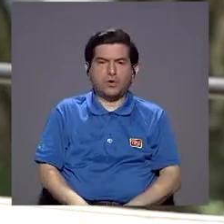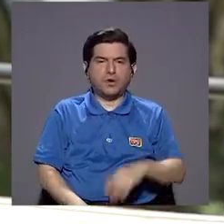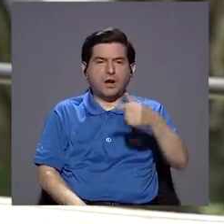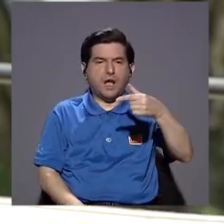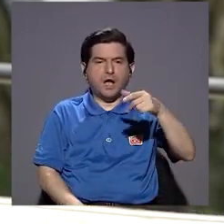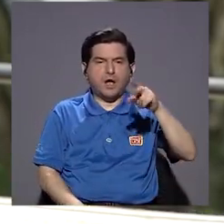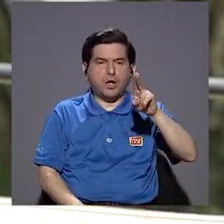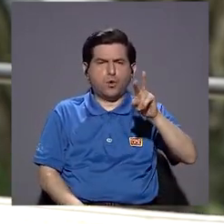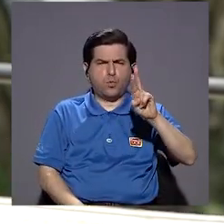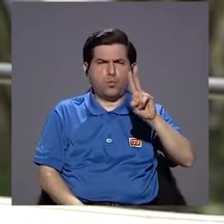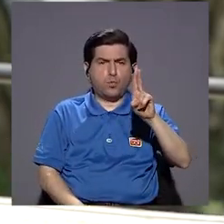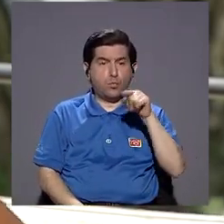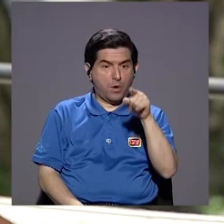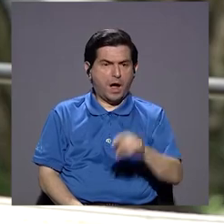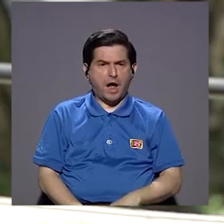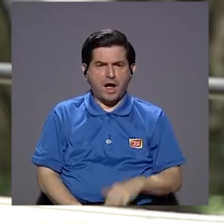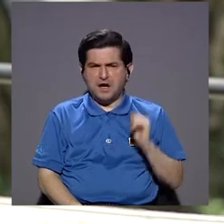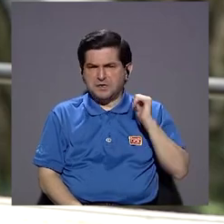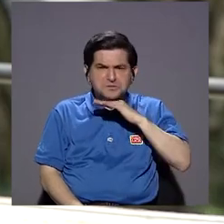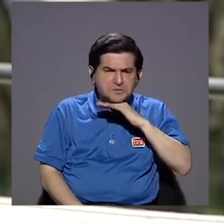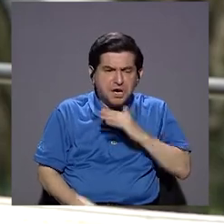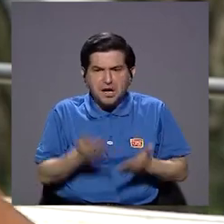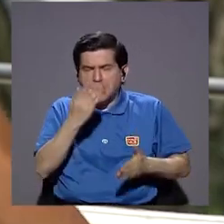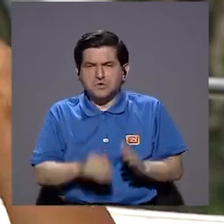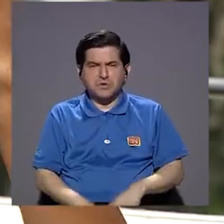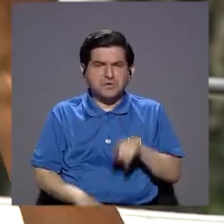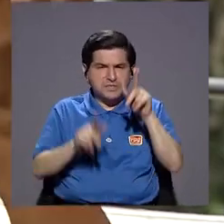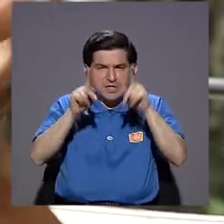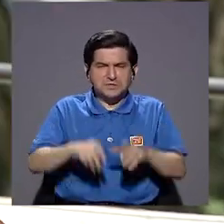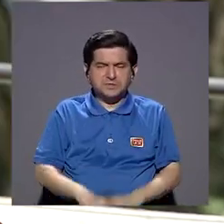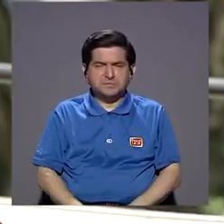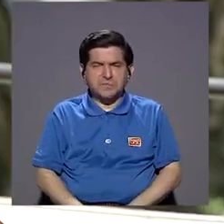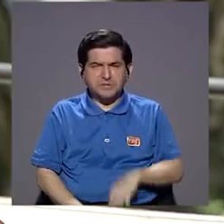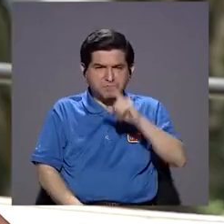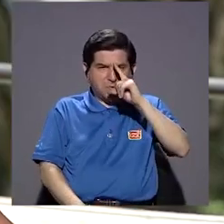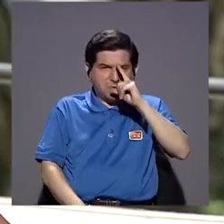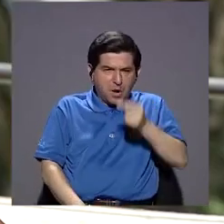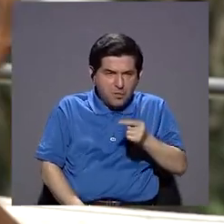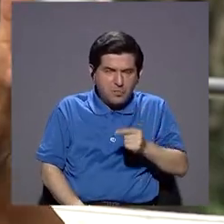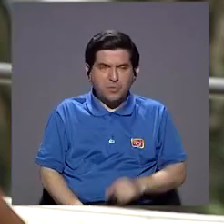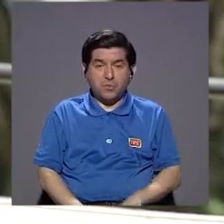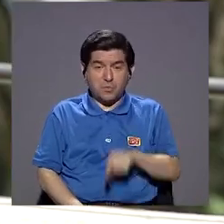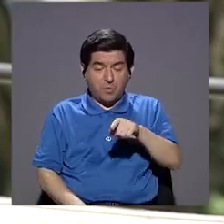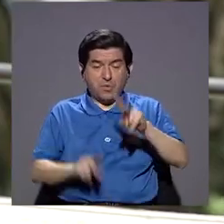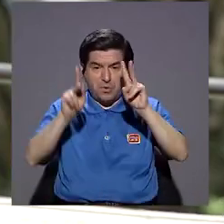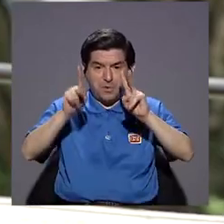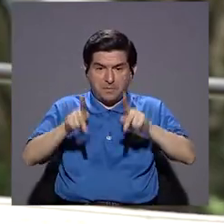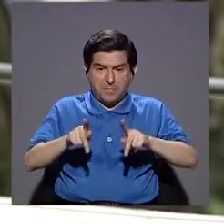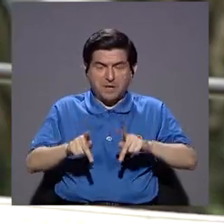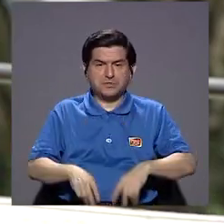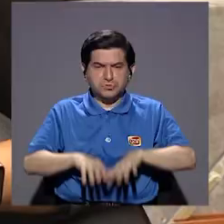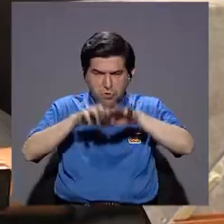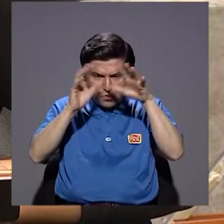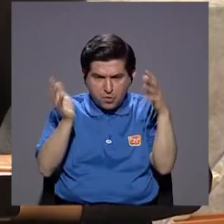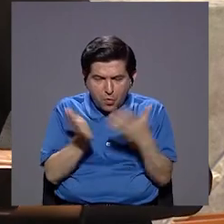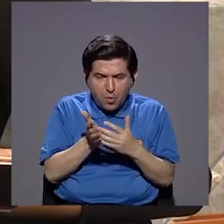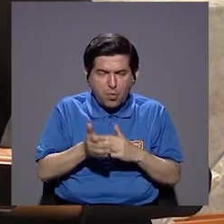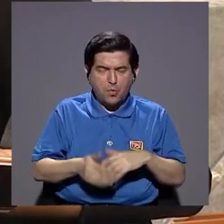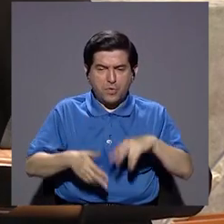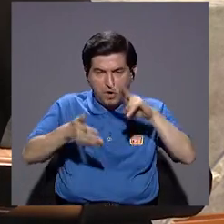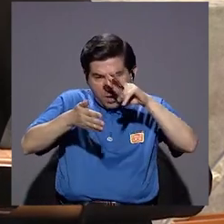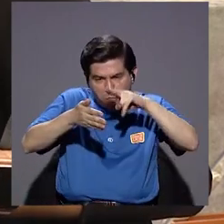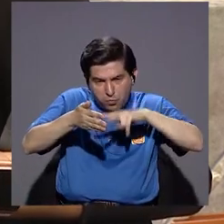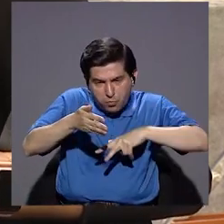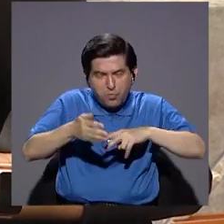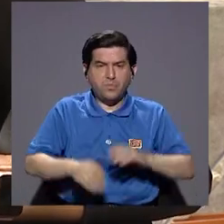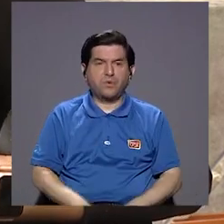es como algo demasiado raro, es un brujo, es alguien que seguro, no sé, lee el oráculo, algo así, ¿verdad? Sí, quizás a lo